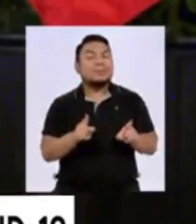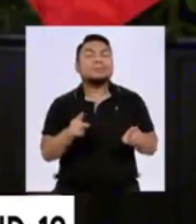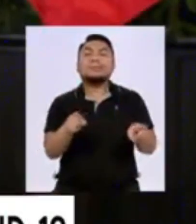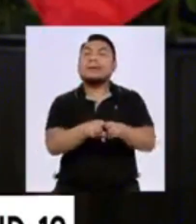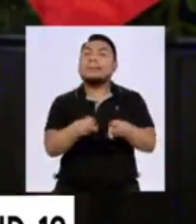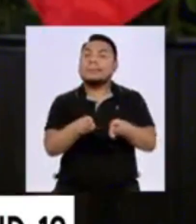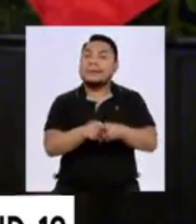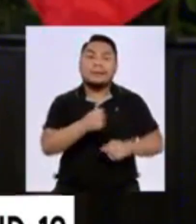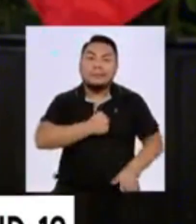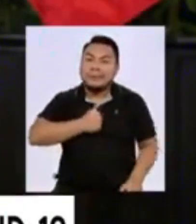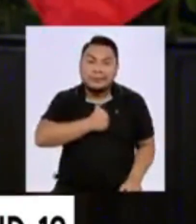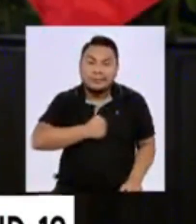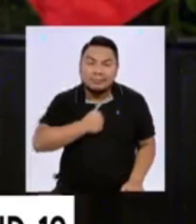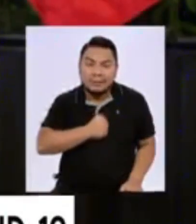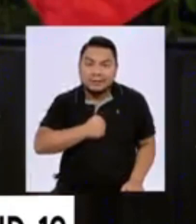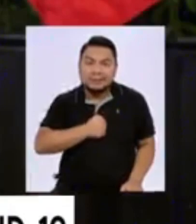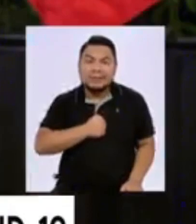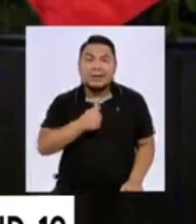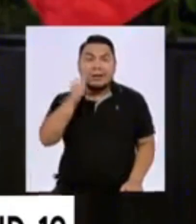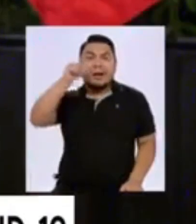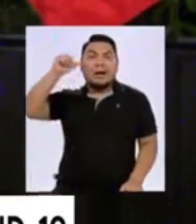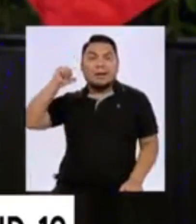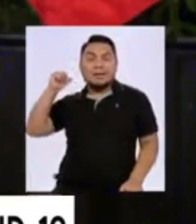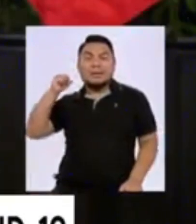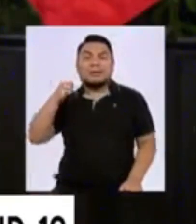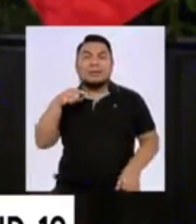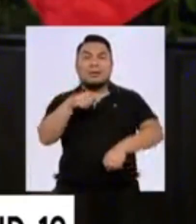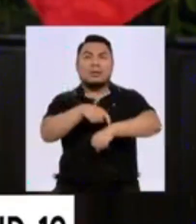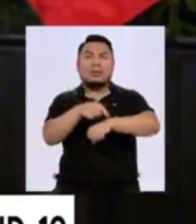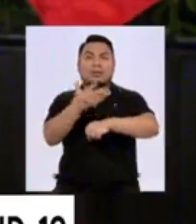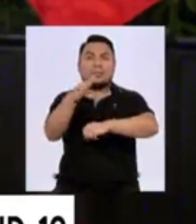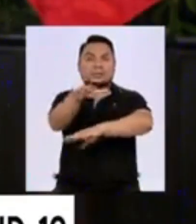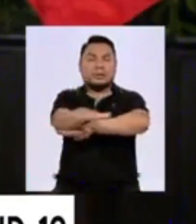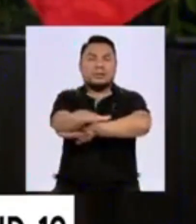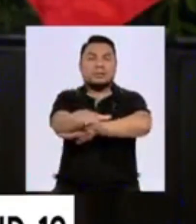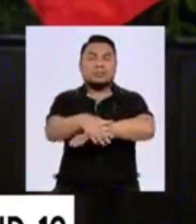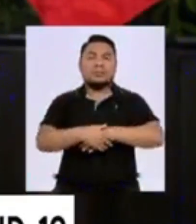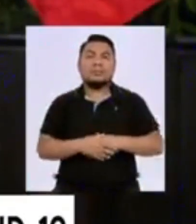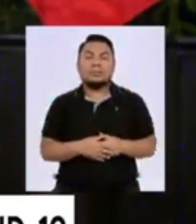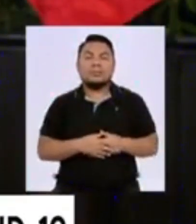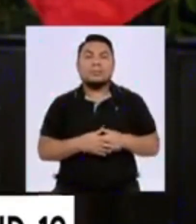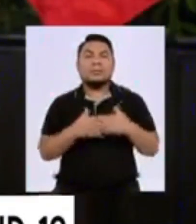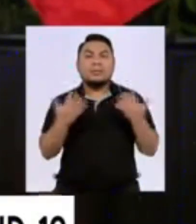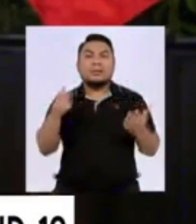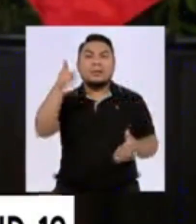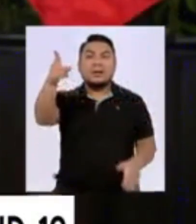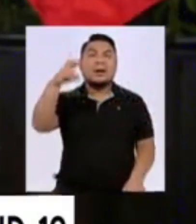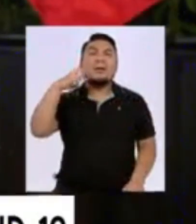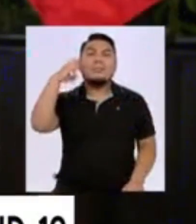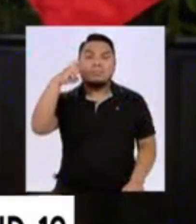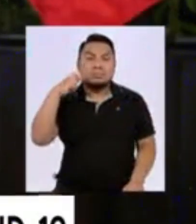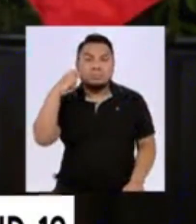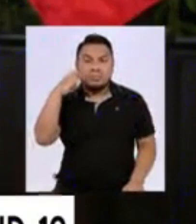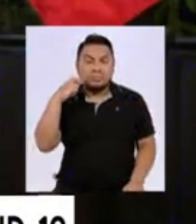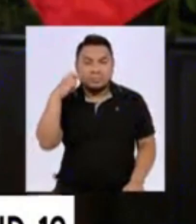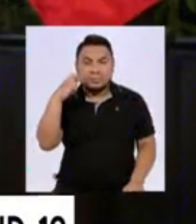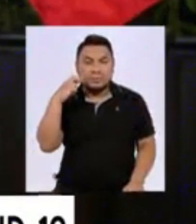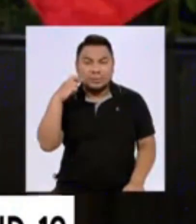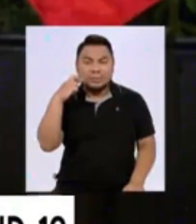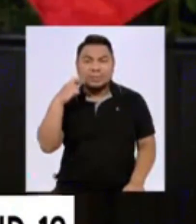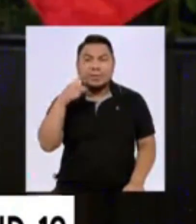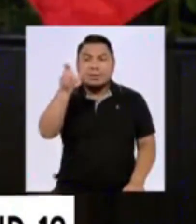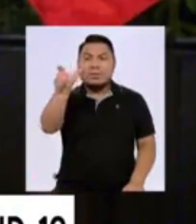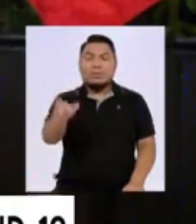Lamentablemente, el día de ayer tomamos conocimiento en horas de la tarde que en Labe, que en Puno,